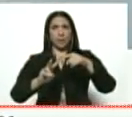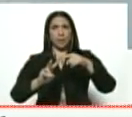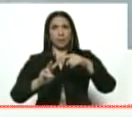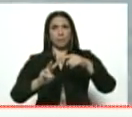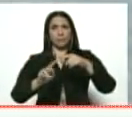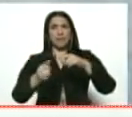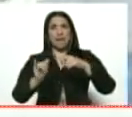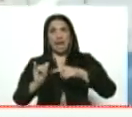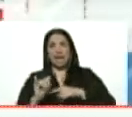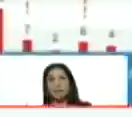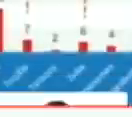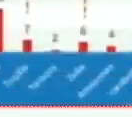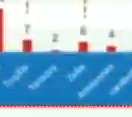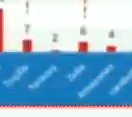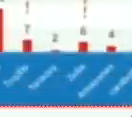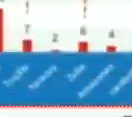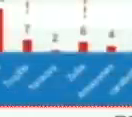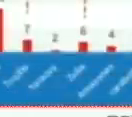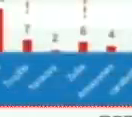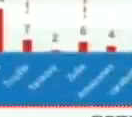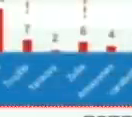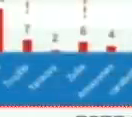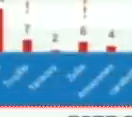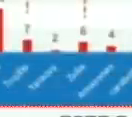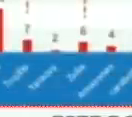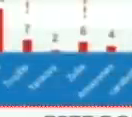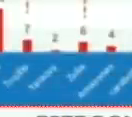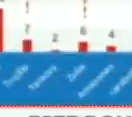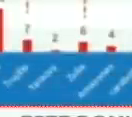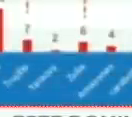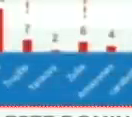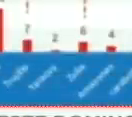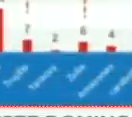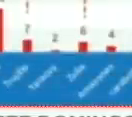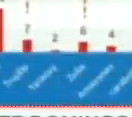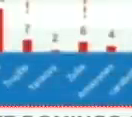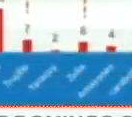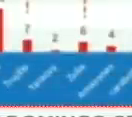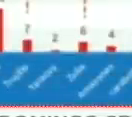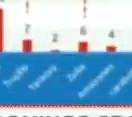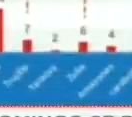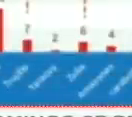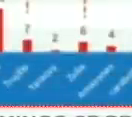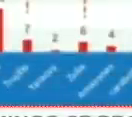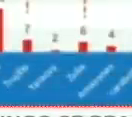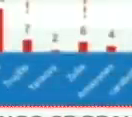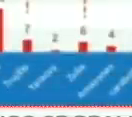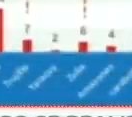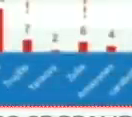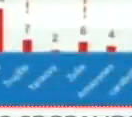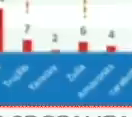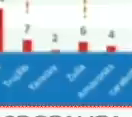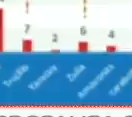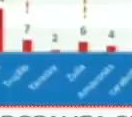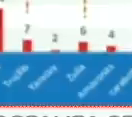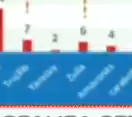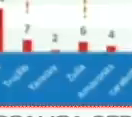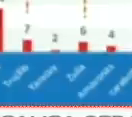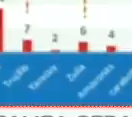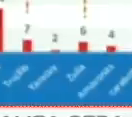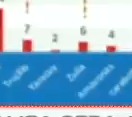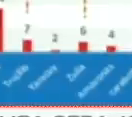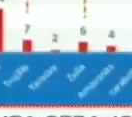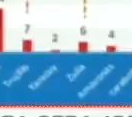están recuperados. Esto nos da que en Venezuela la situación del COVID-19, el 98% de los